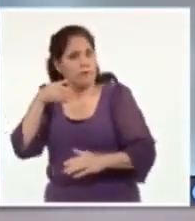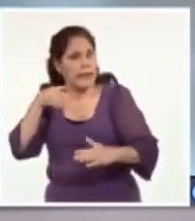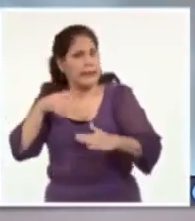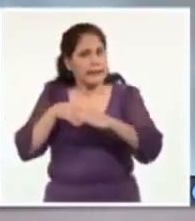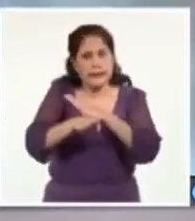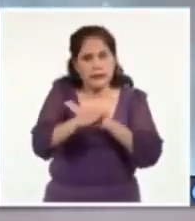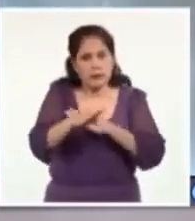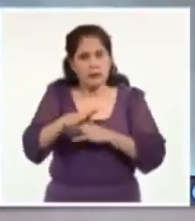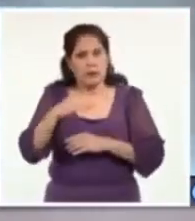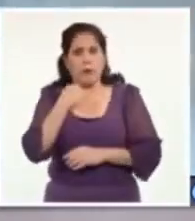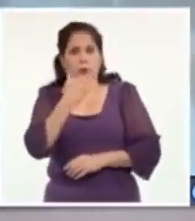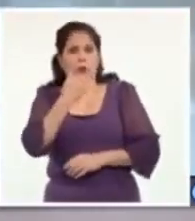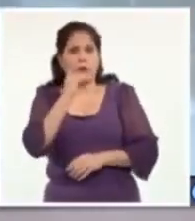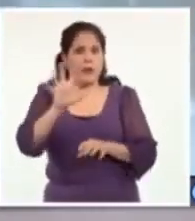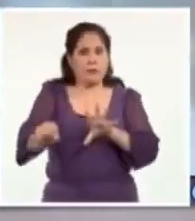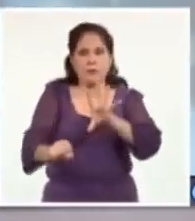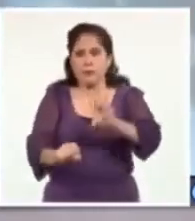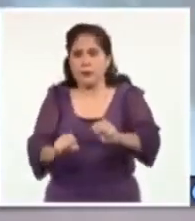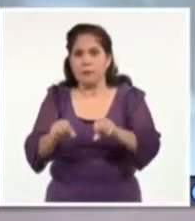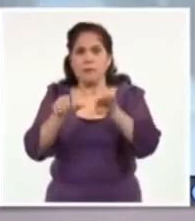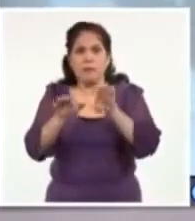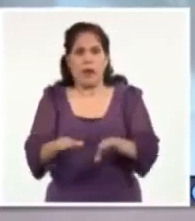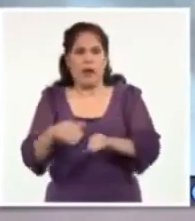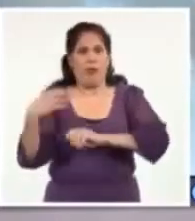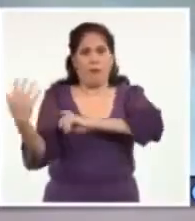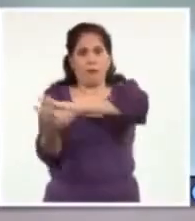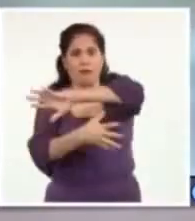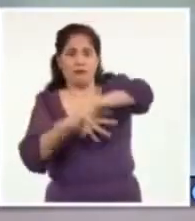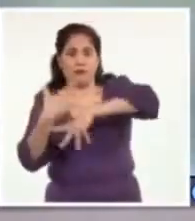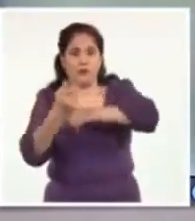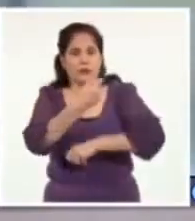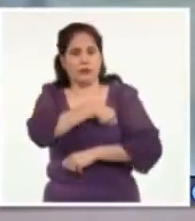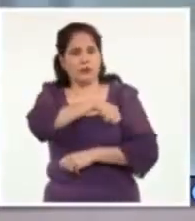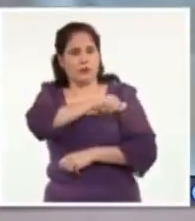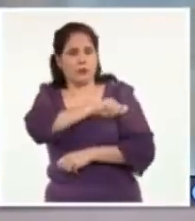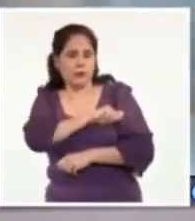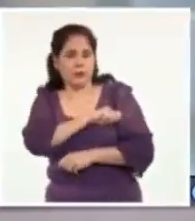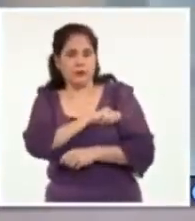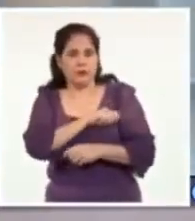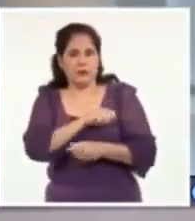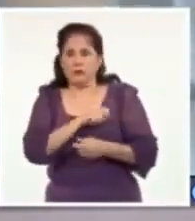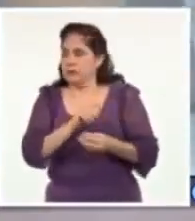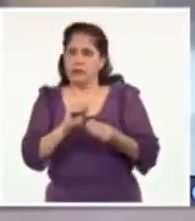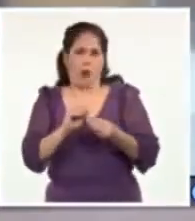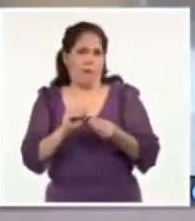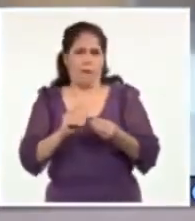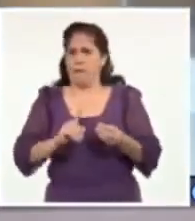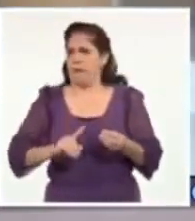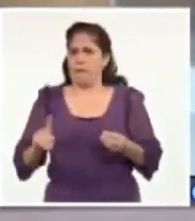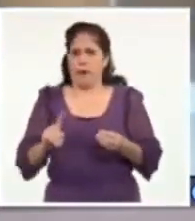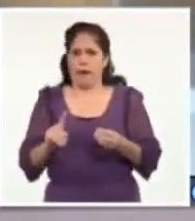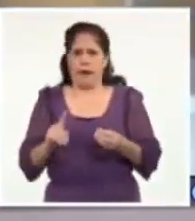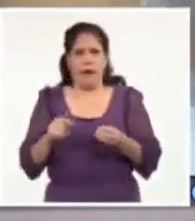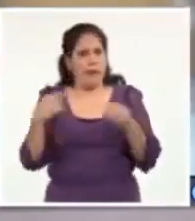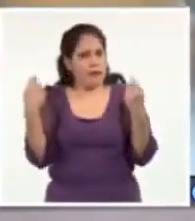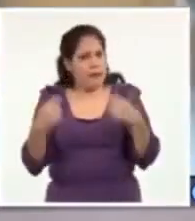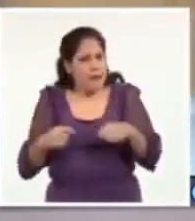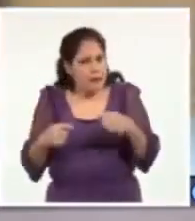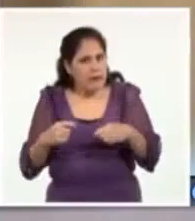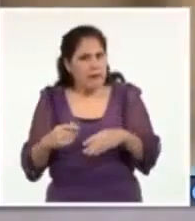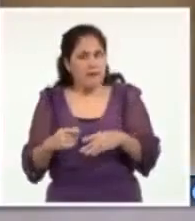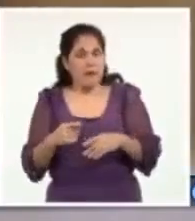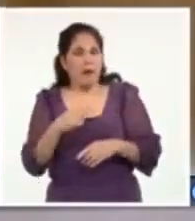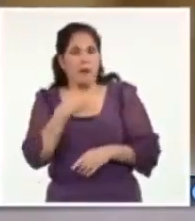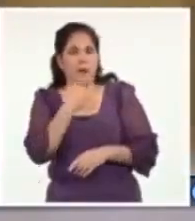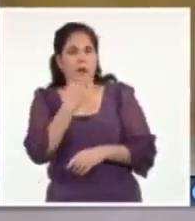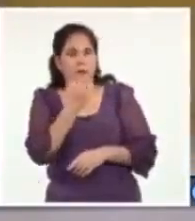de las fuerzas federales de seguridad para contener esta Furia Pero ha sido tan desatinado incivilizado y antidemocrático